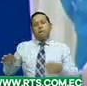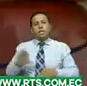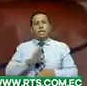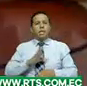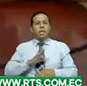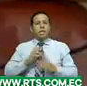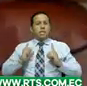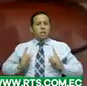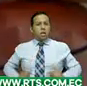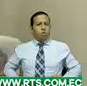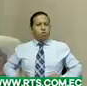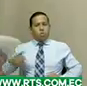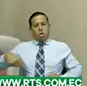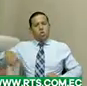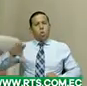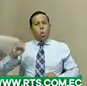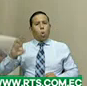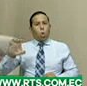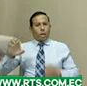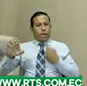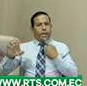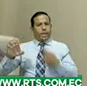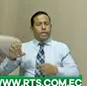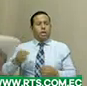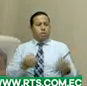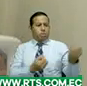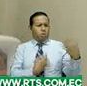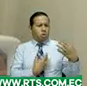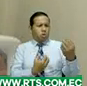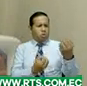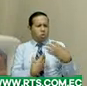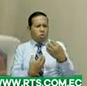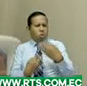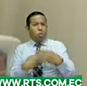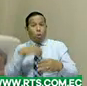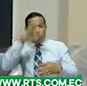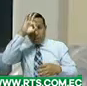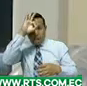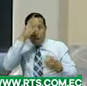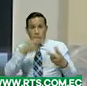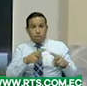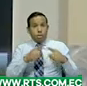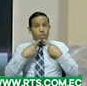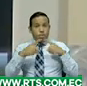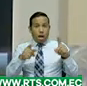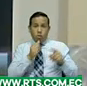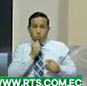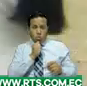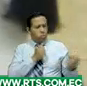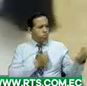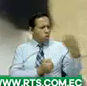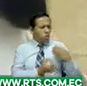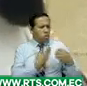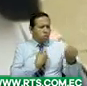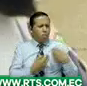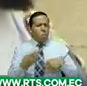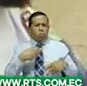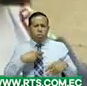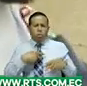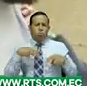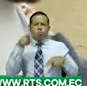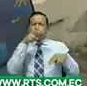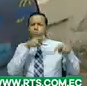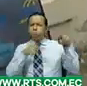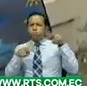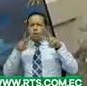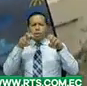Emergencia Cantonal, el cual recibe la información de los hospitales públicos y casas de salud privadas, así como el rastreo de casos por el virus que